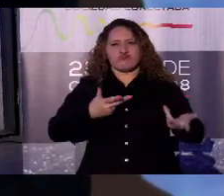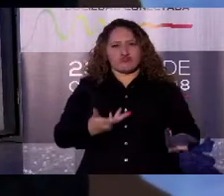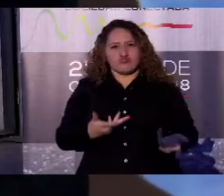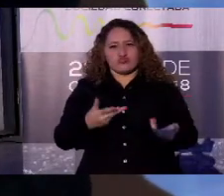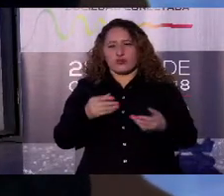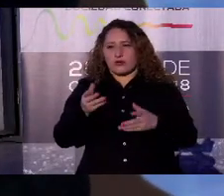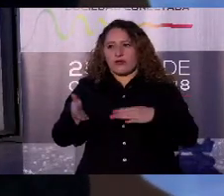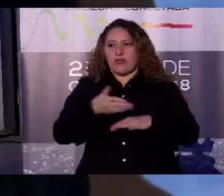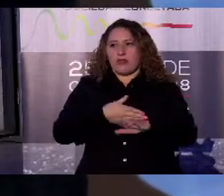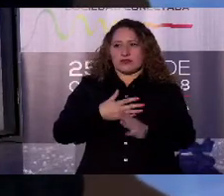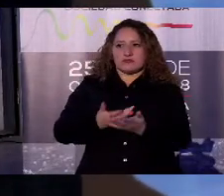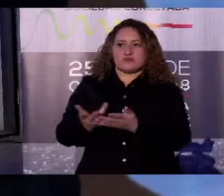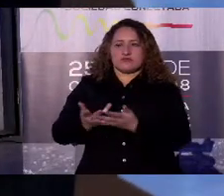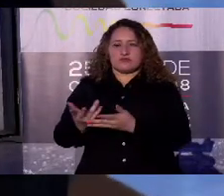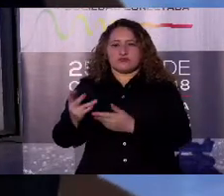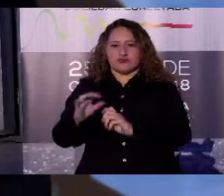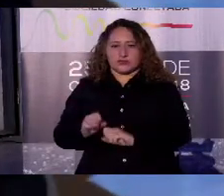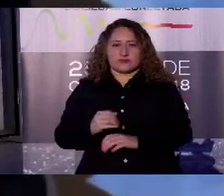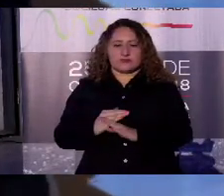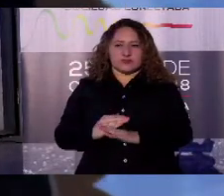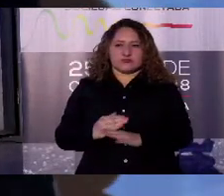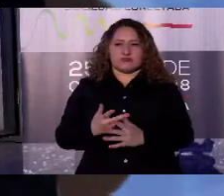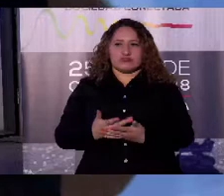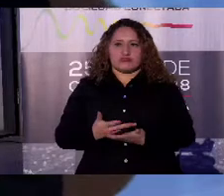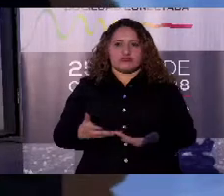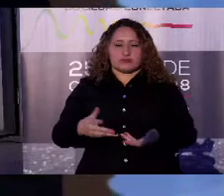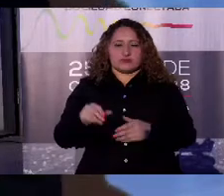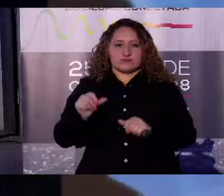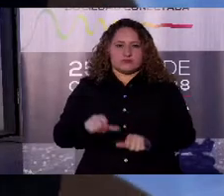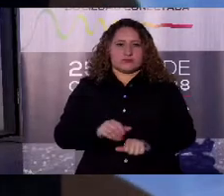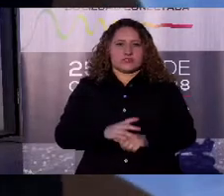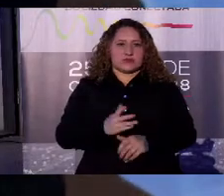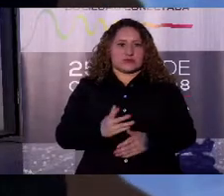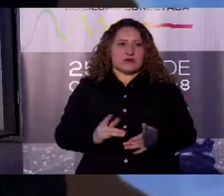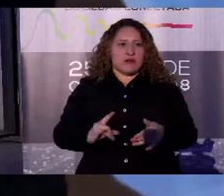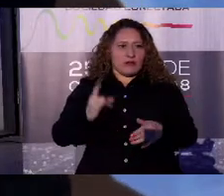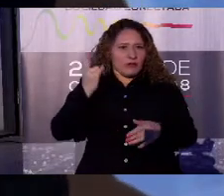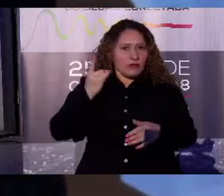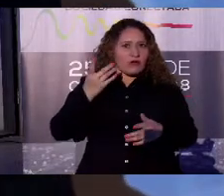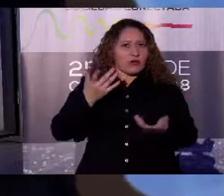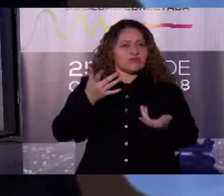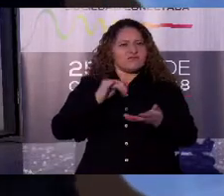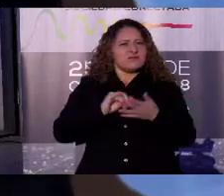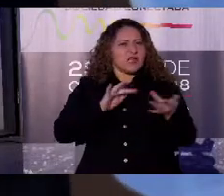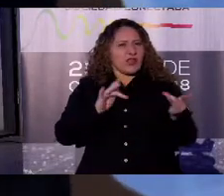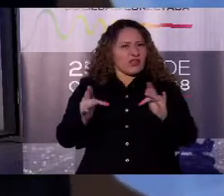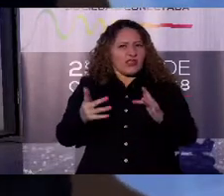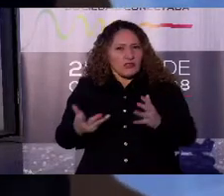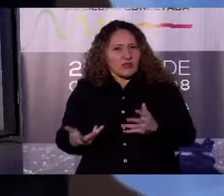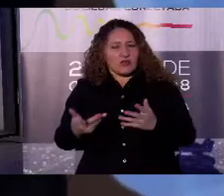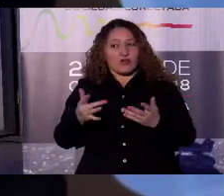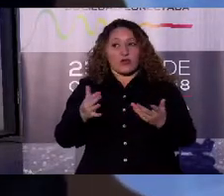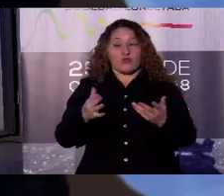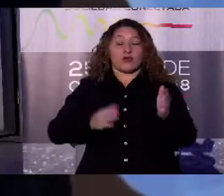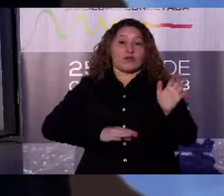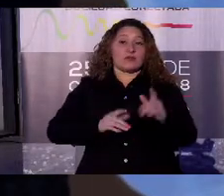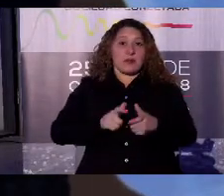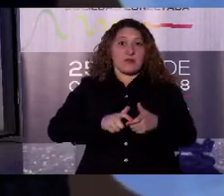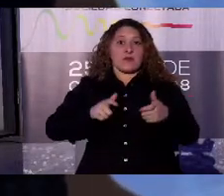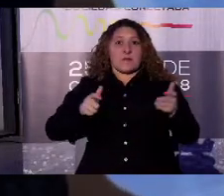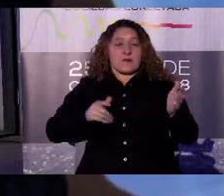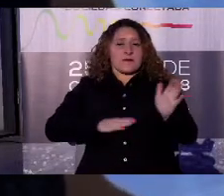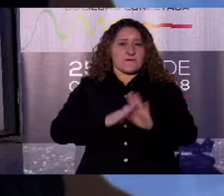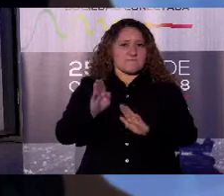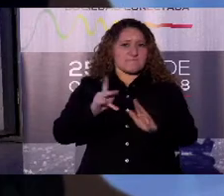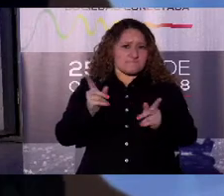de, ¿no? Y que pueda prevenir cualquier mal funcionamiento de la red. En la parte de planeación de red, crecimientos también, dar más